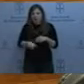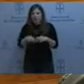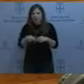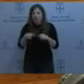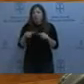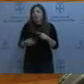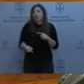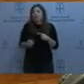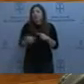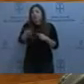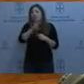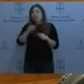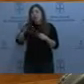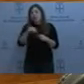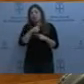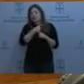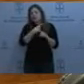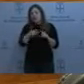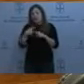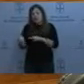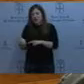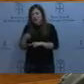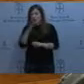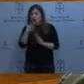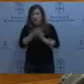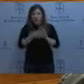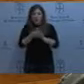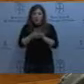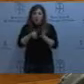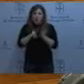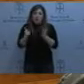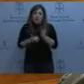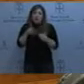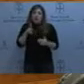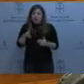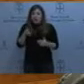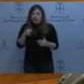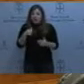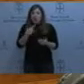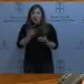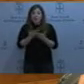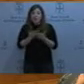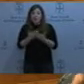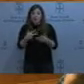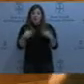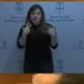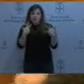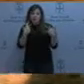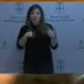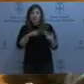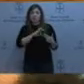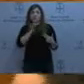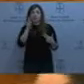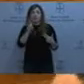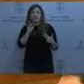las interpretaciones son varias. Ahora, cuando se habla del lenguaje del derecho, y aquí pido la venia de la señora Fernández para hacer